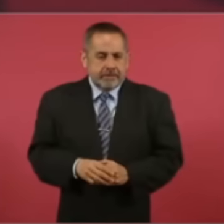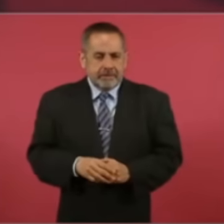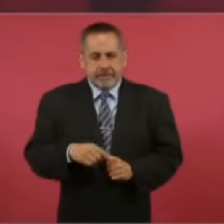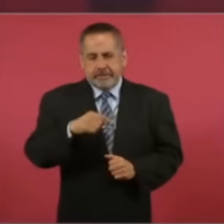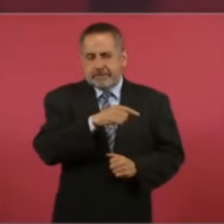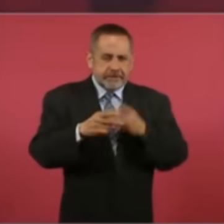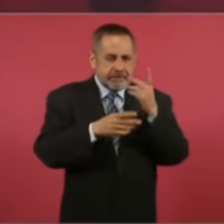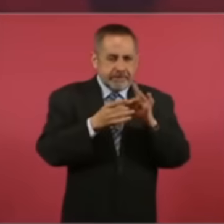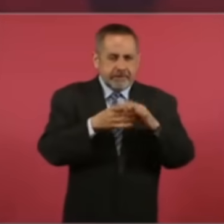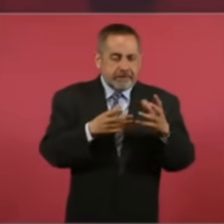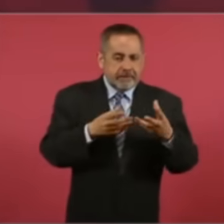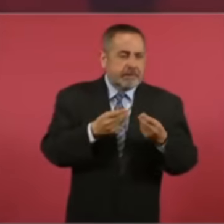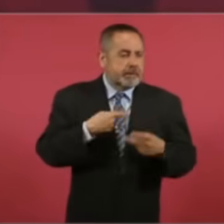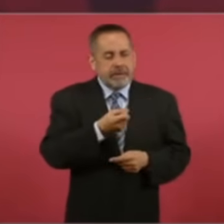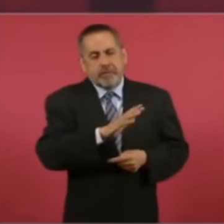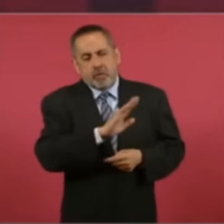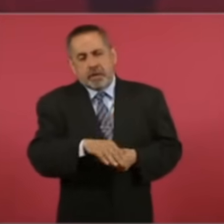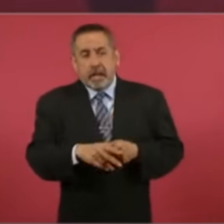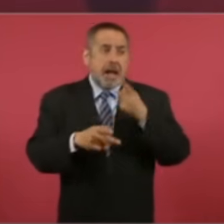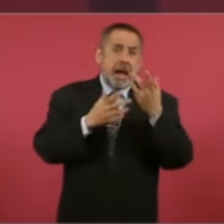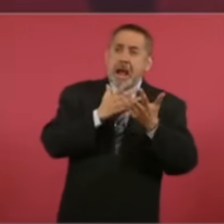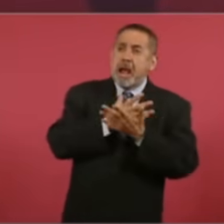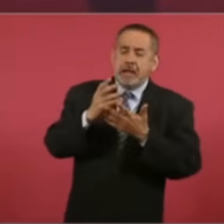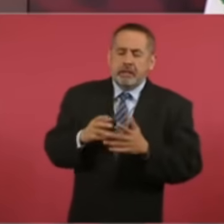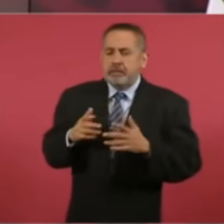acompañando a los deudos.